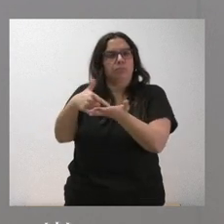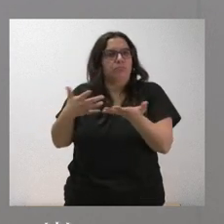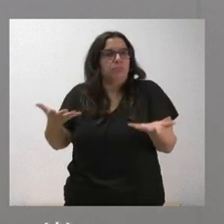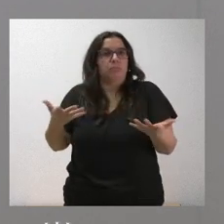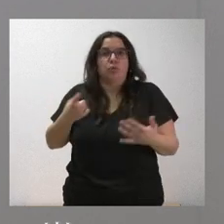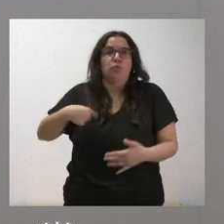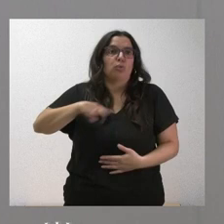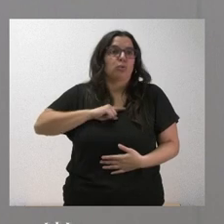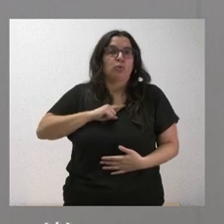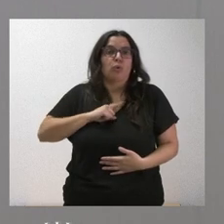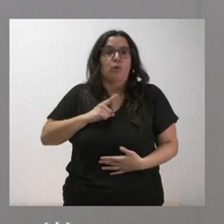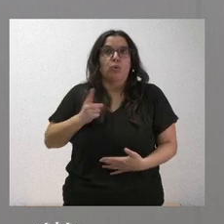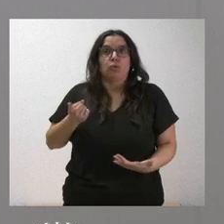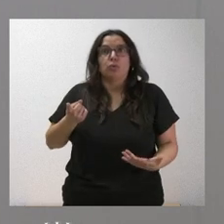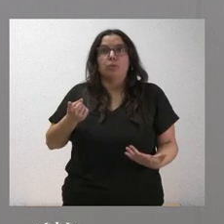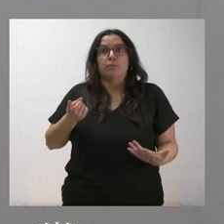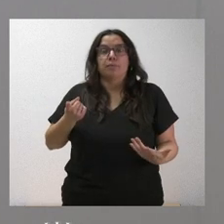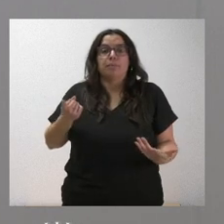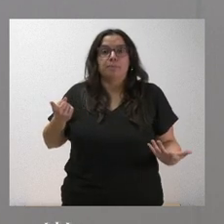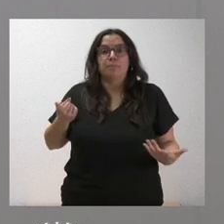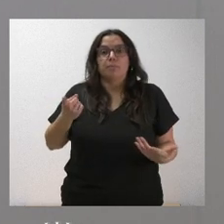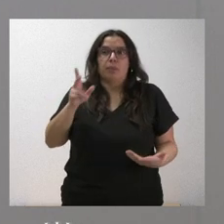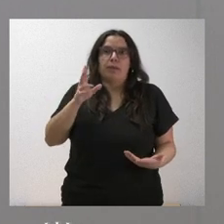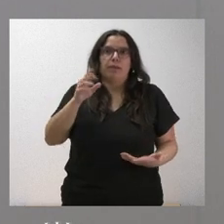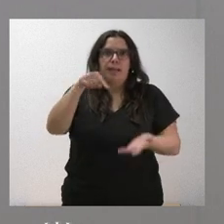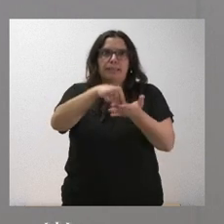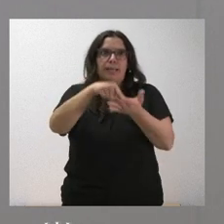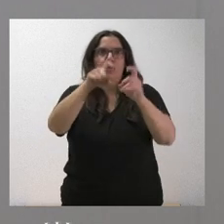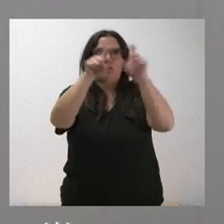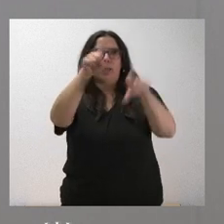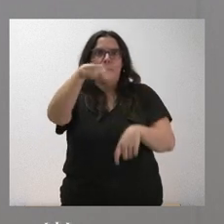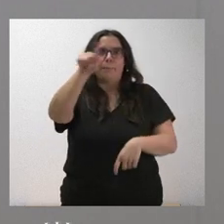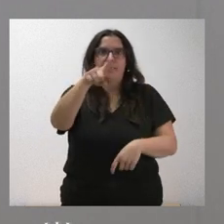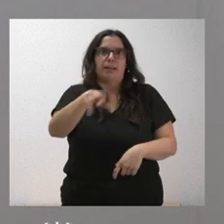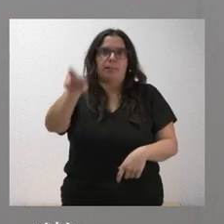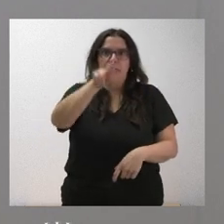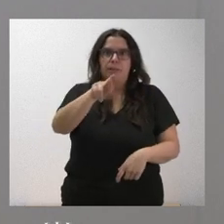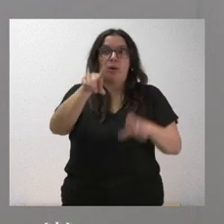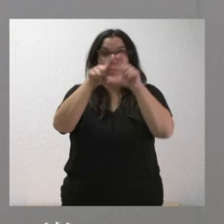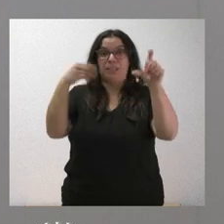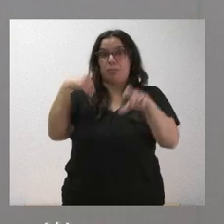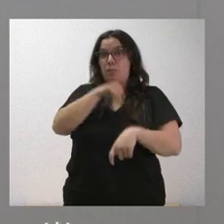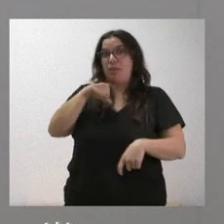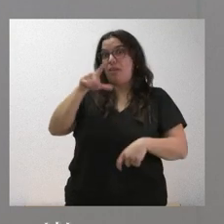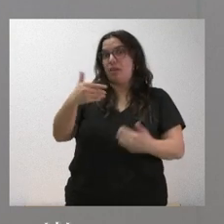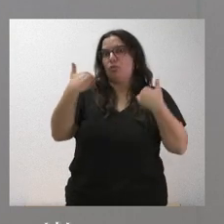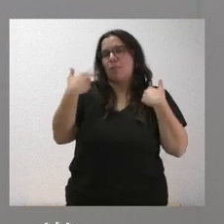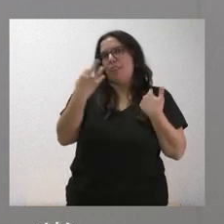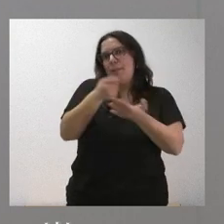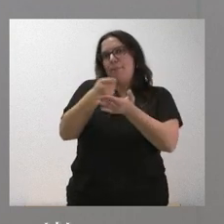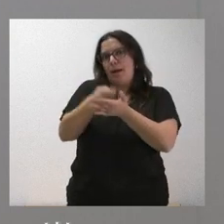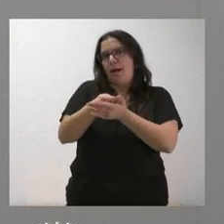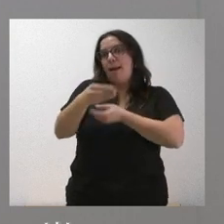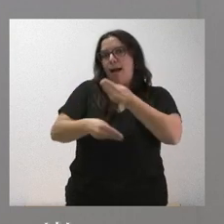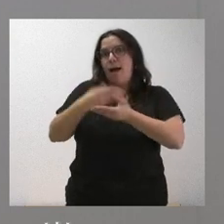nosotros lo que desde aquí es reiterar y exigir a la empresa privada que usted cita que proceda al pago de esas cantidades porque